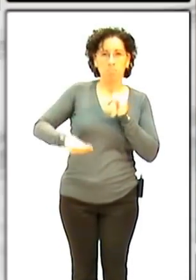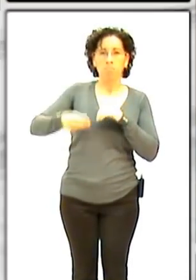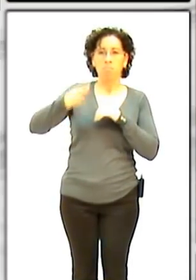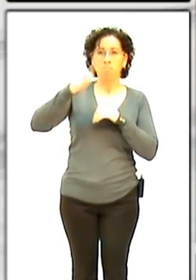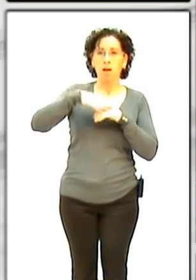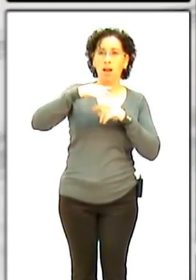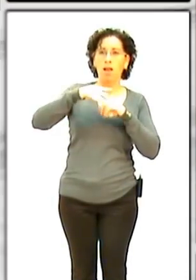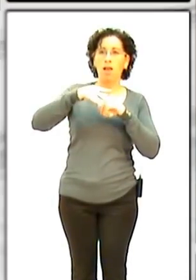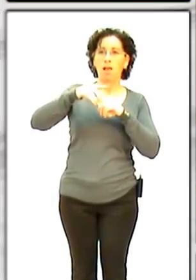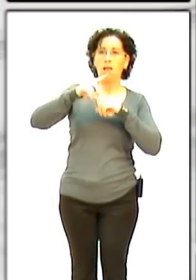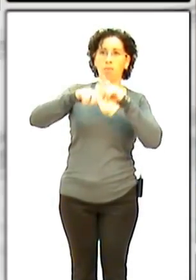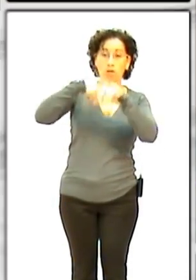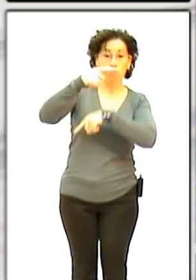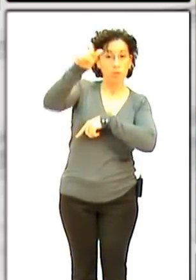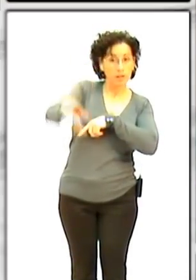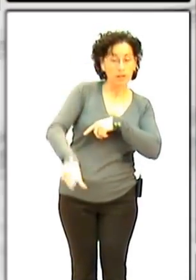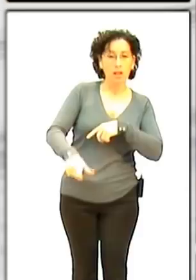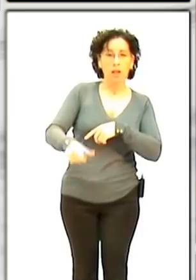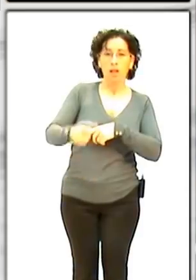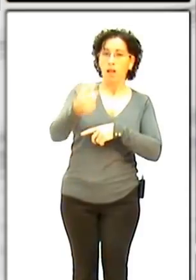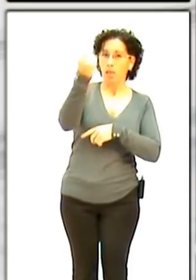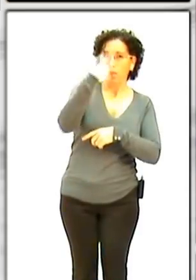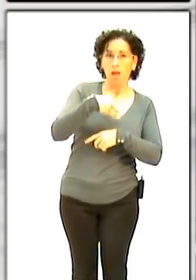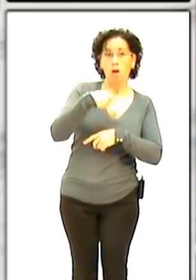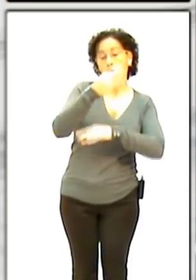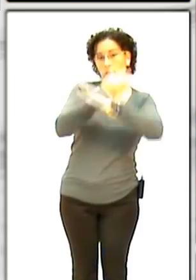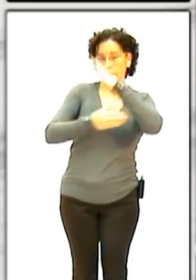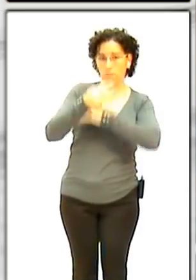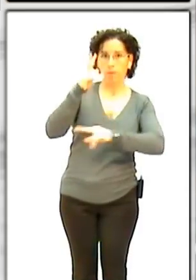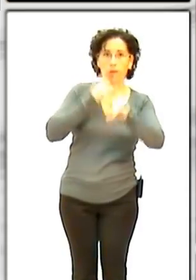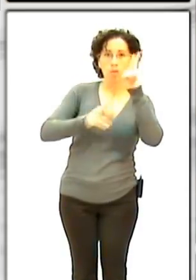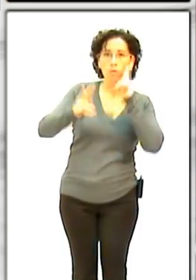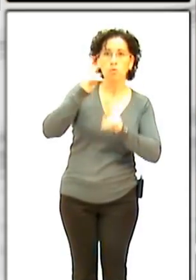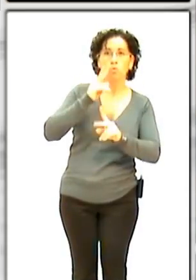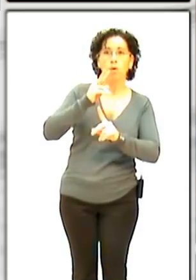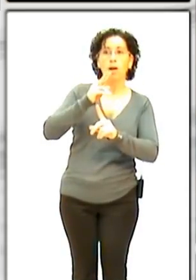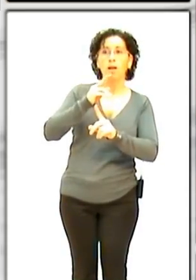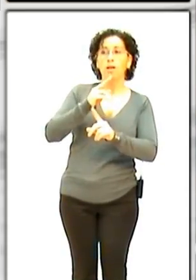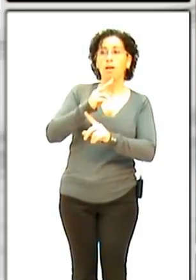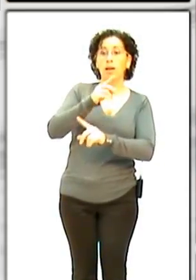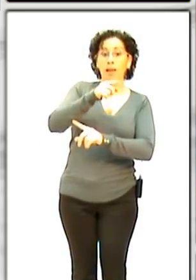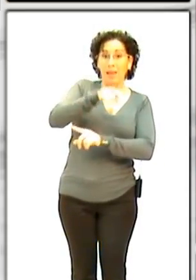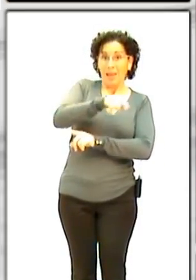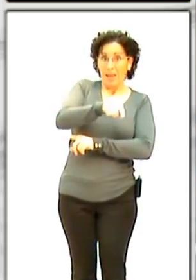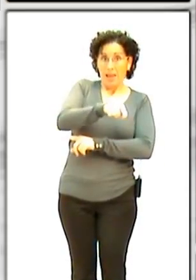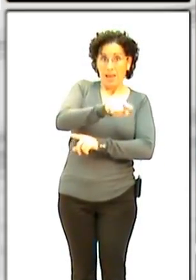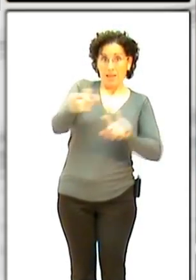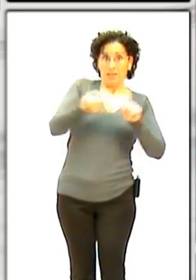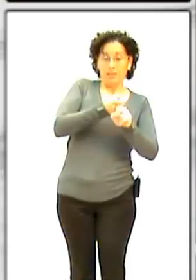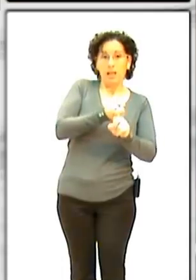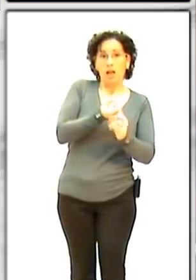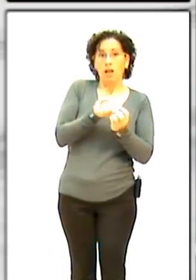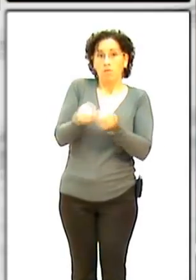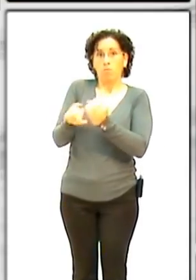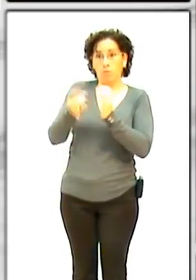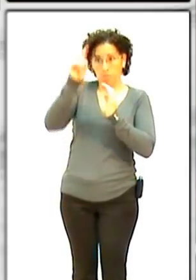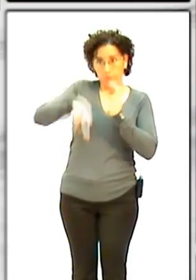transmitir a un usuario ciego o deficiente visual que esa posición es de calidad, es decir, yo